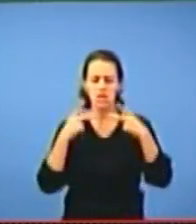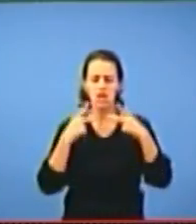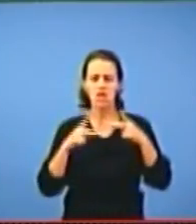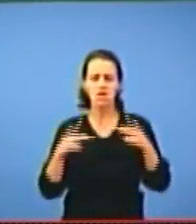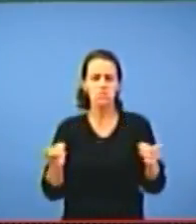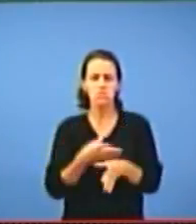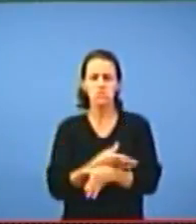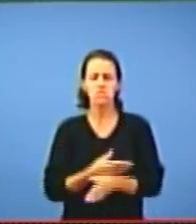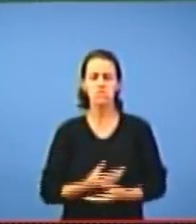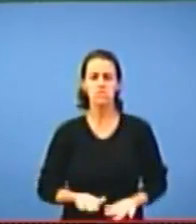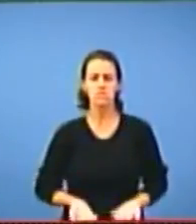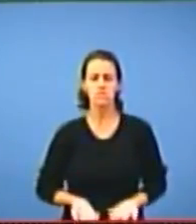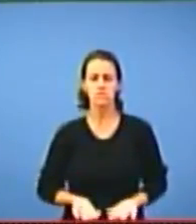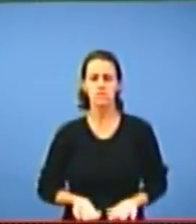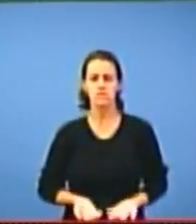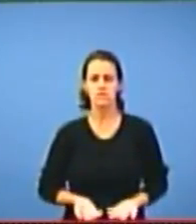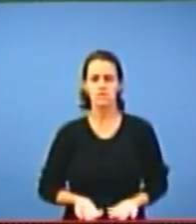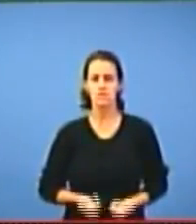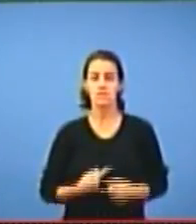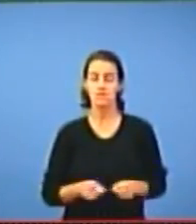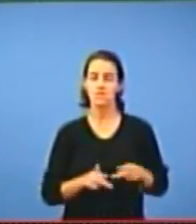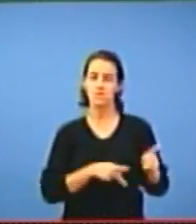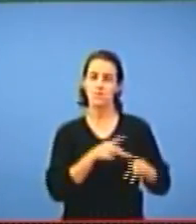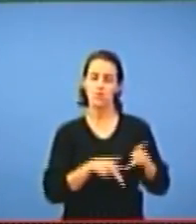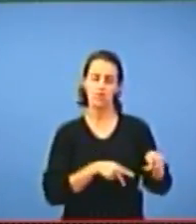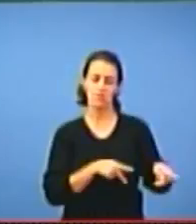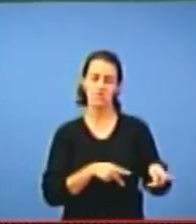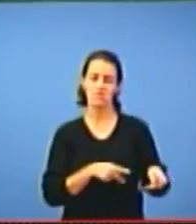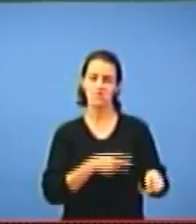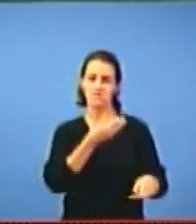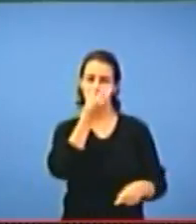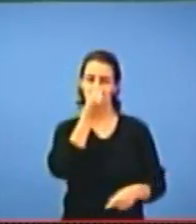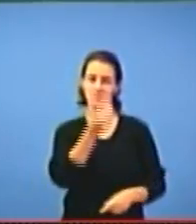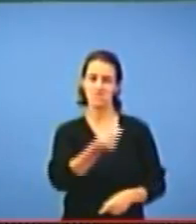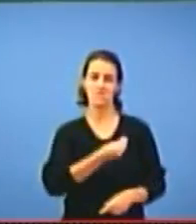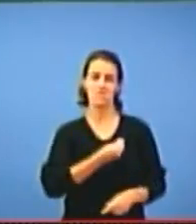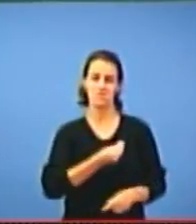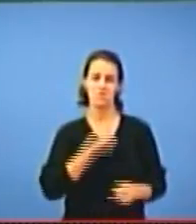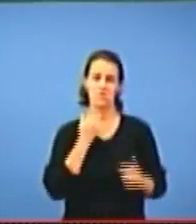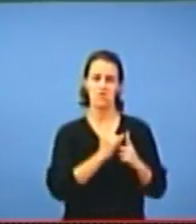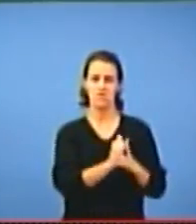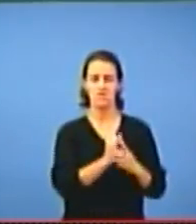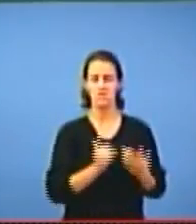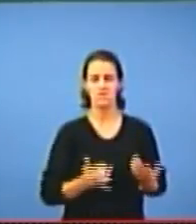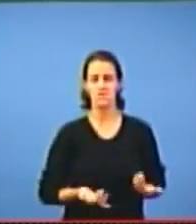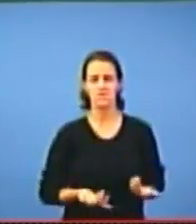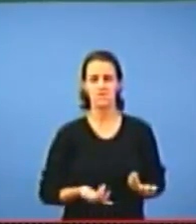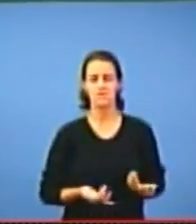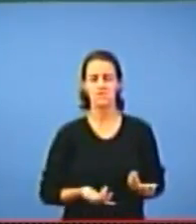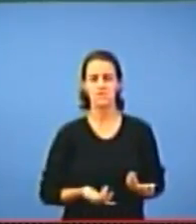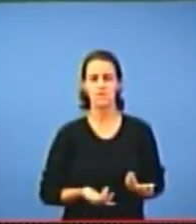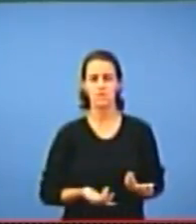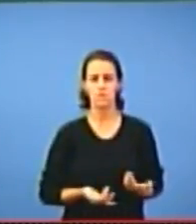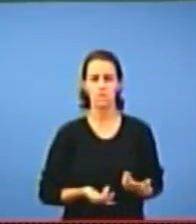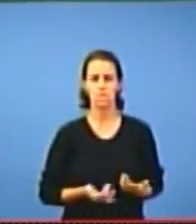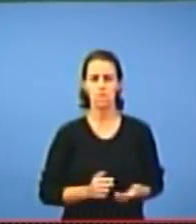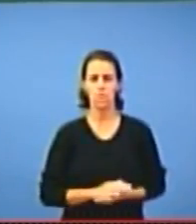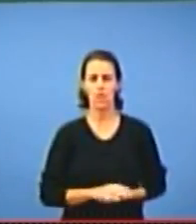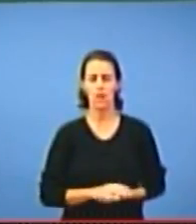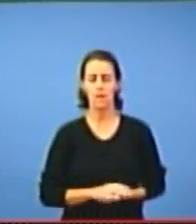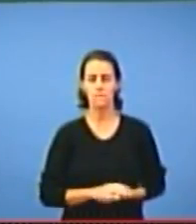mostró un pueblo que había despreciado esto. Los profetas fueron perseguidos. Ellos pasaron a